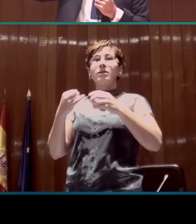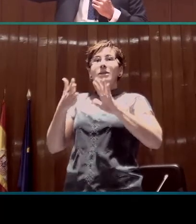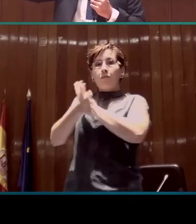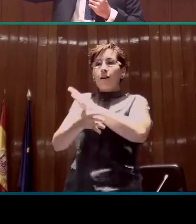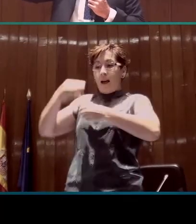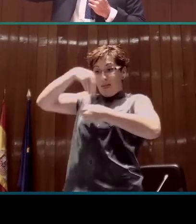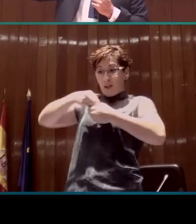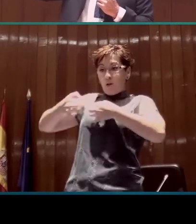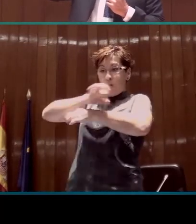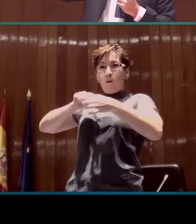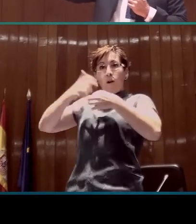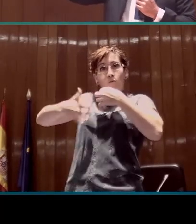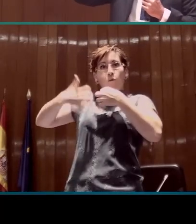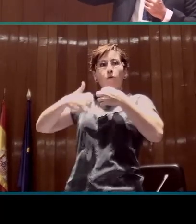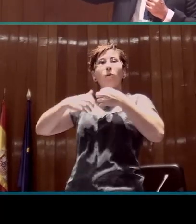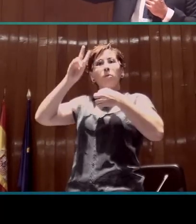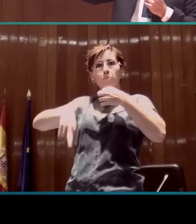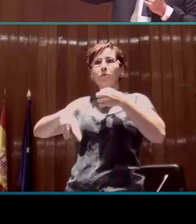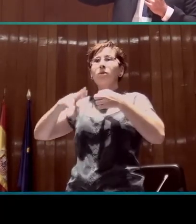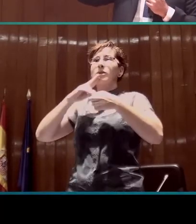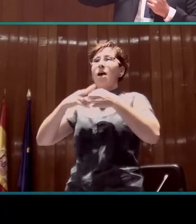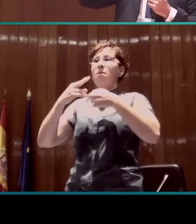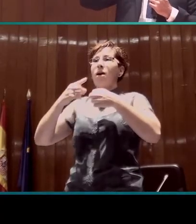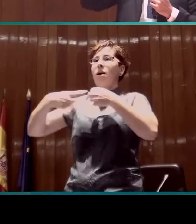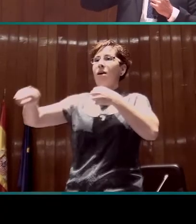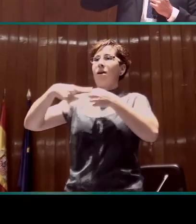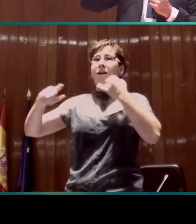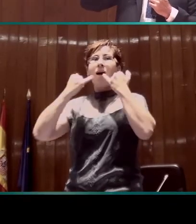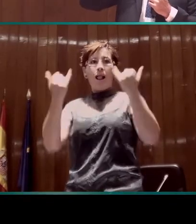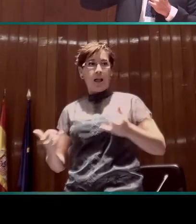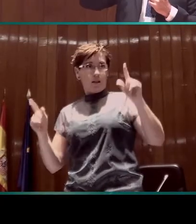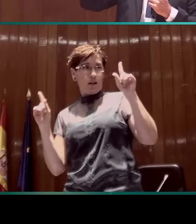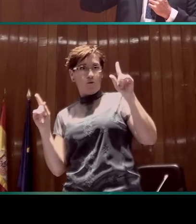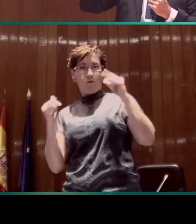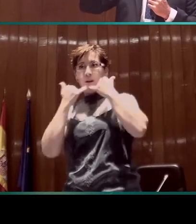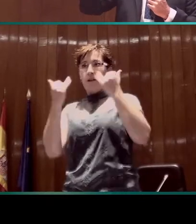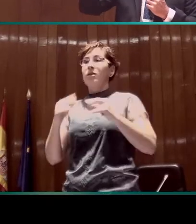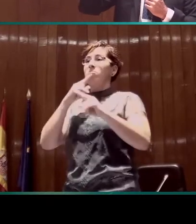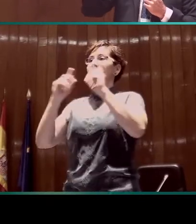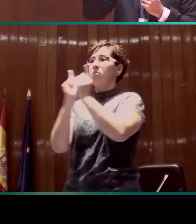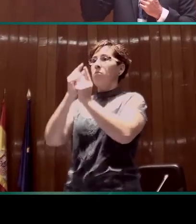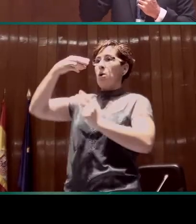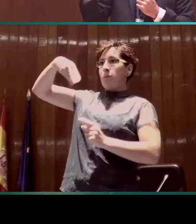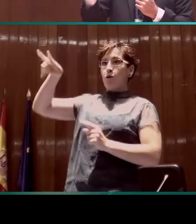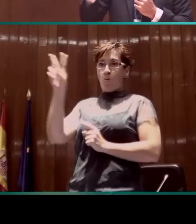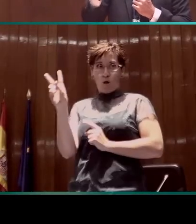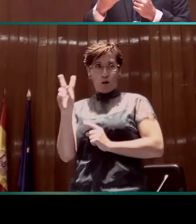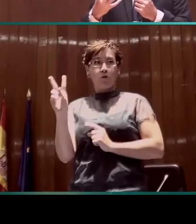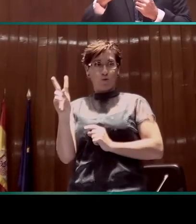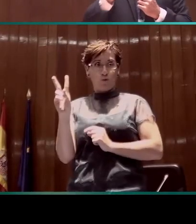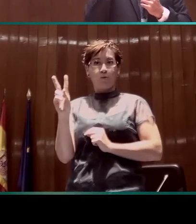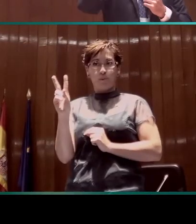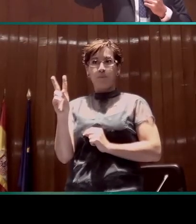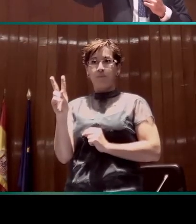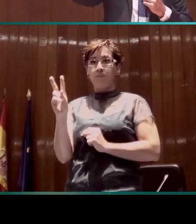actividad eléctrica que nosotros producimos está en microvoltios, o sea, en todos momentos,